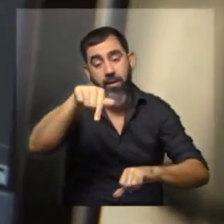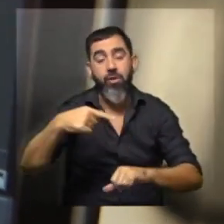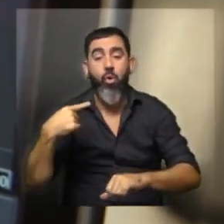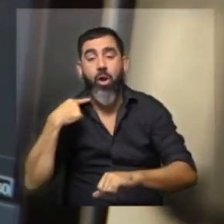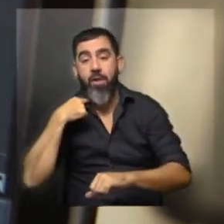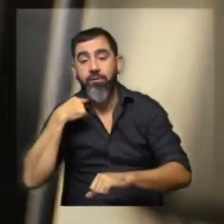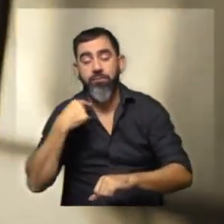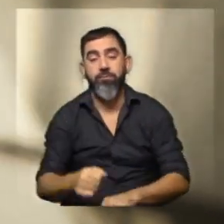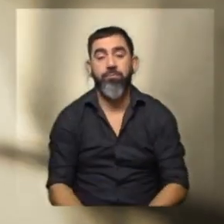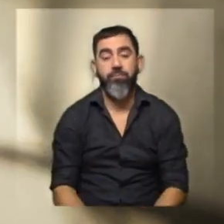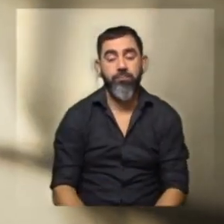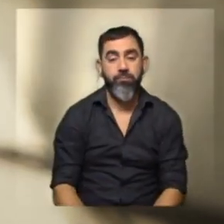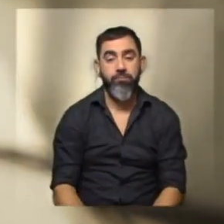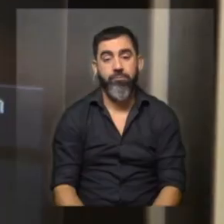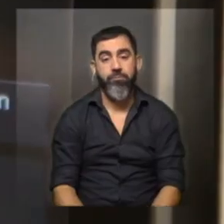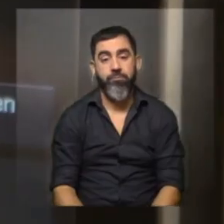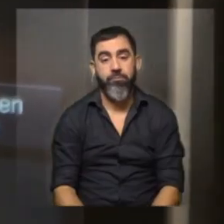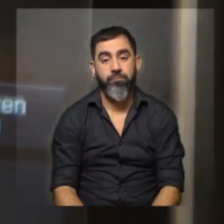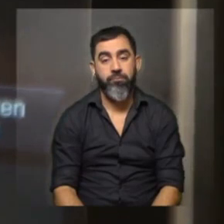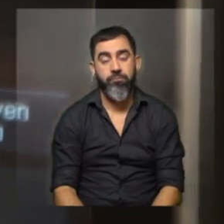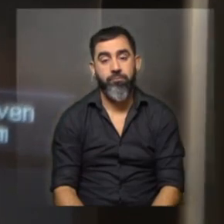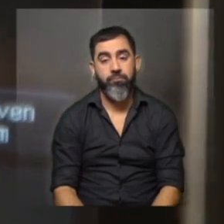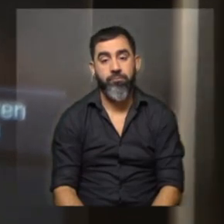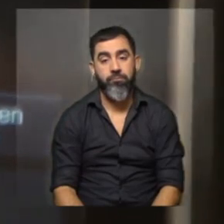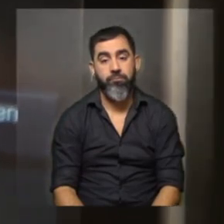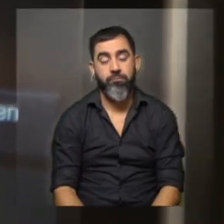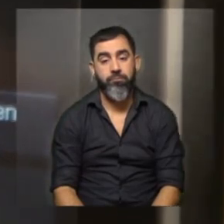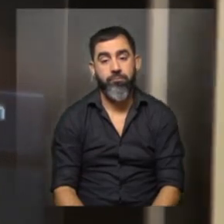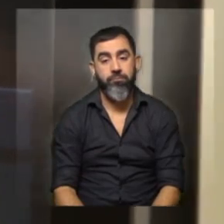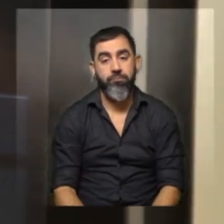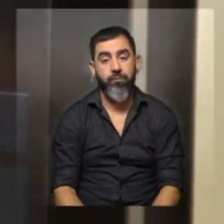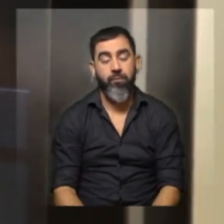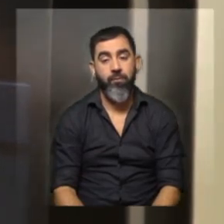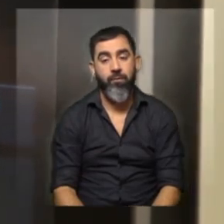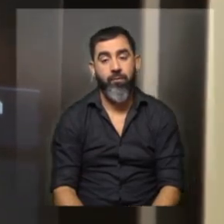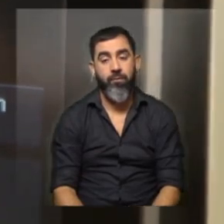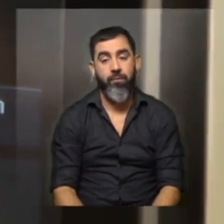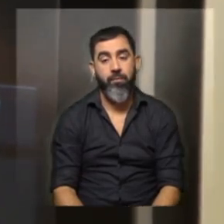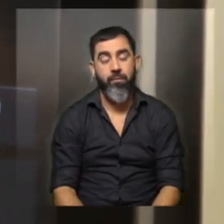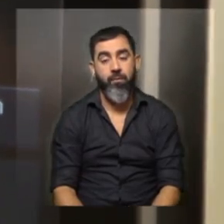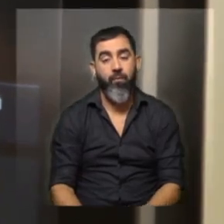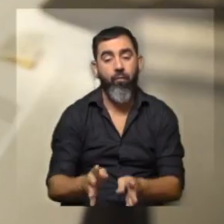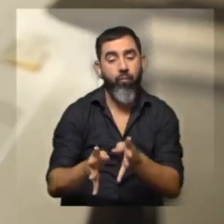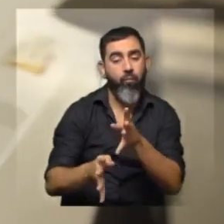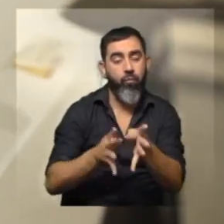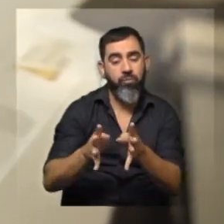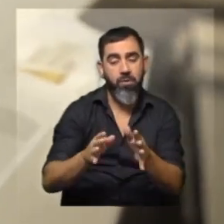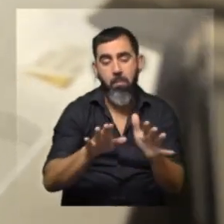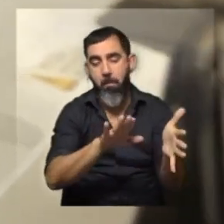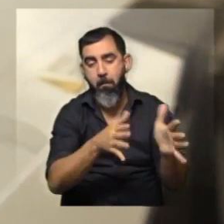líquidas, estas son en gases. Entonces conceptualmente funcionan, el principio es